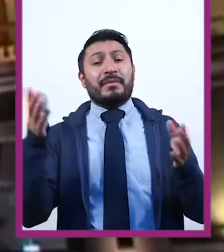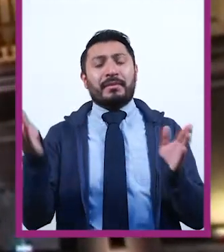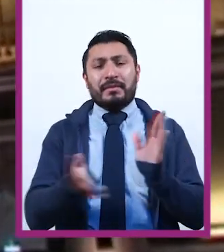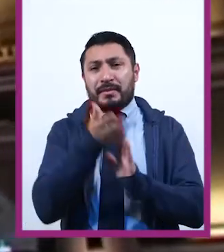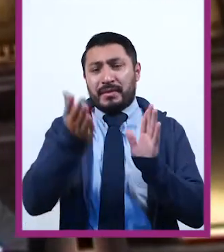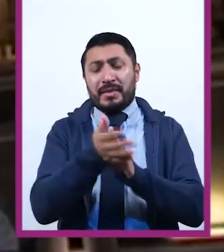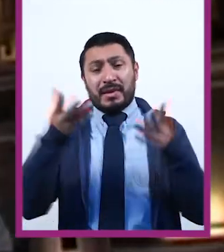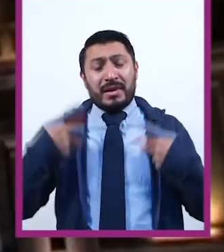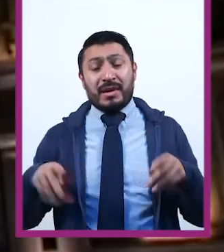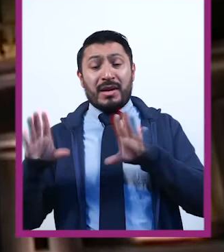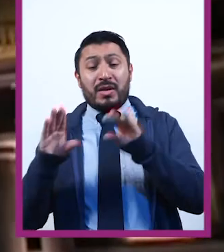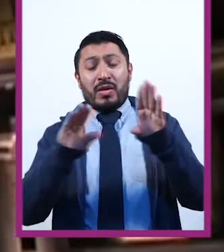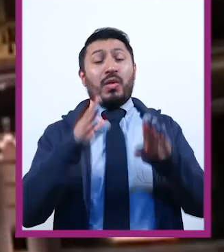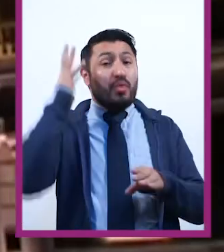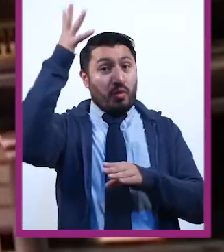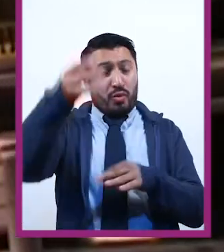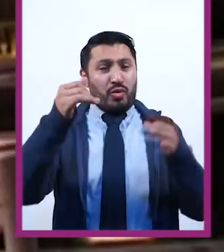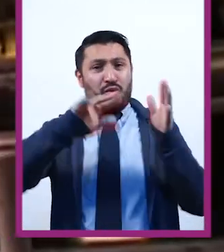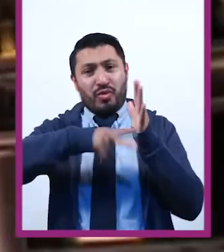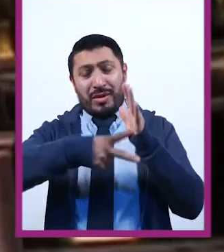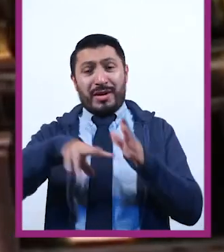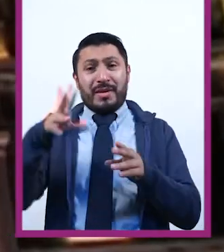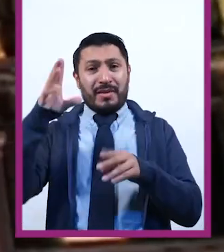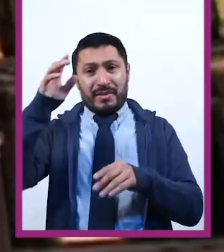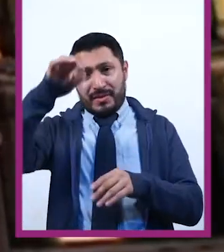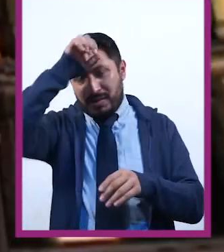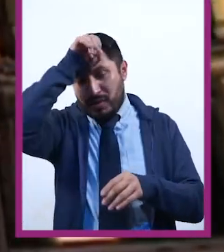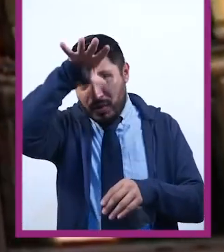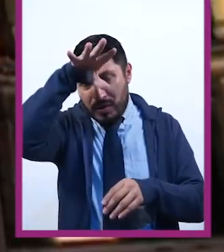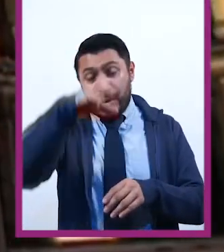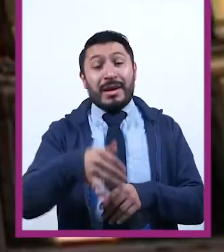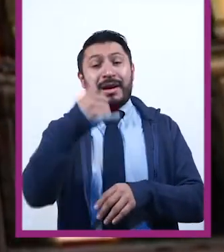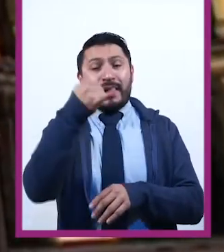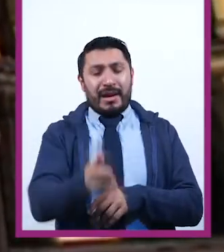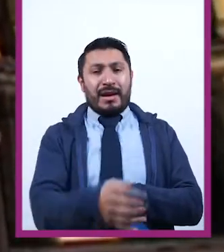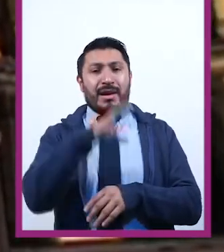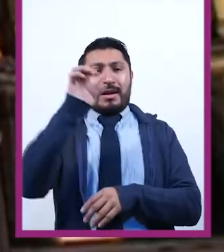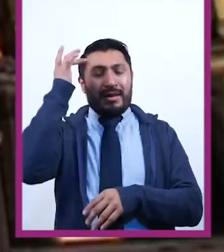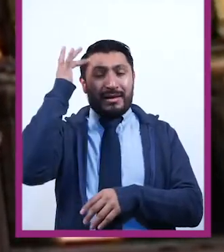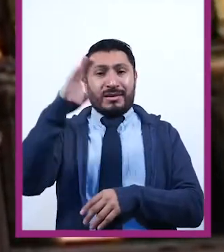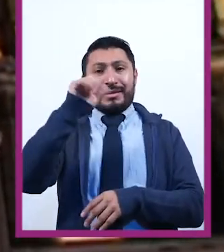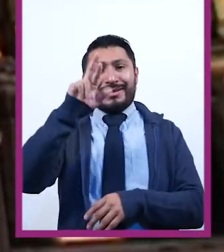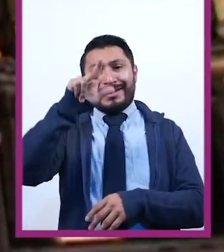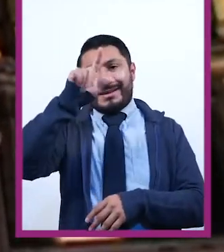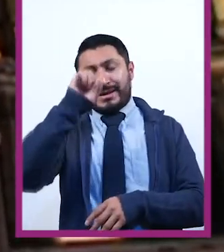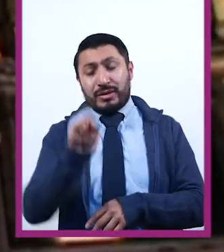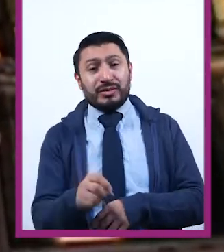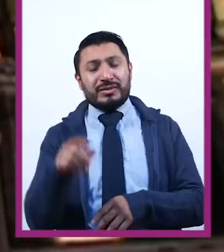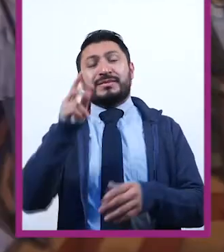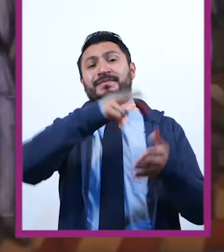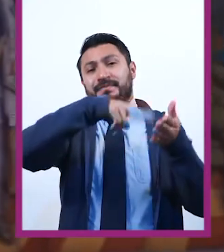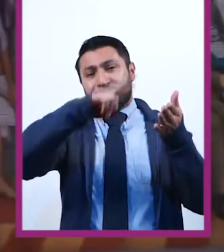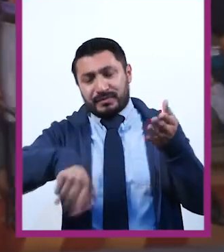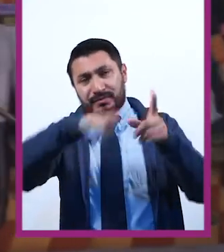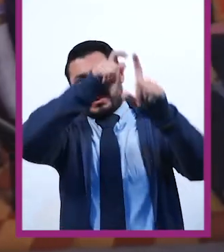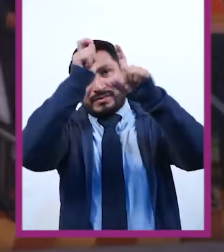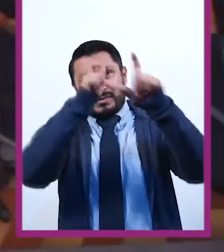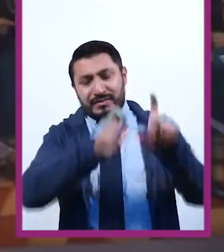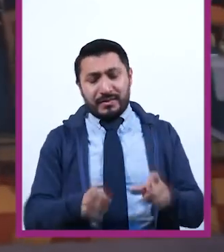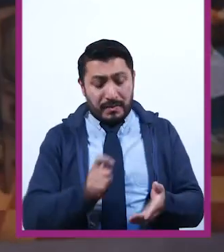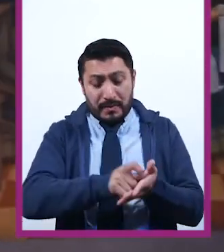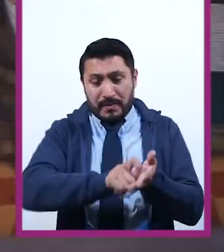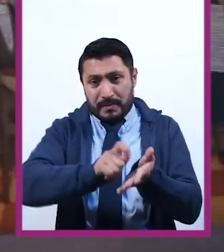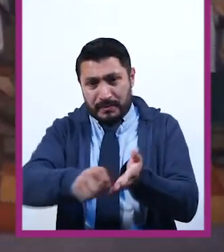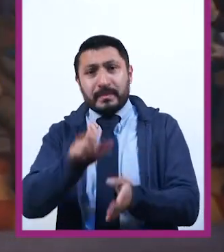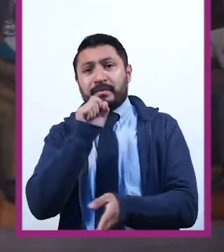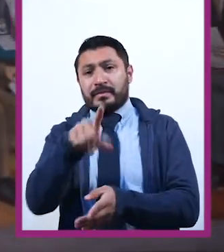de preparar los futuros ingenieros mineros, y el Real Colegio de Bellas Artes de San Carlos, donde además de pintura, escultura y